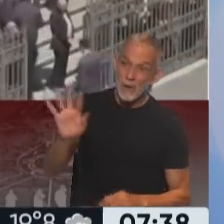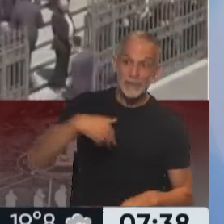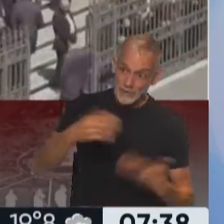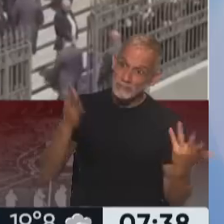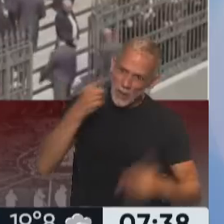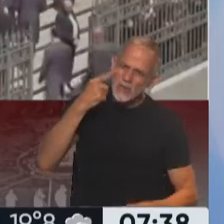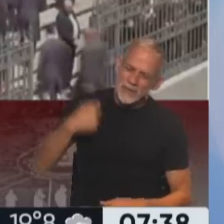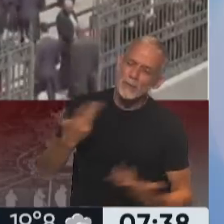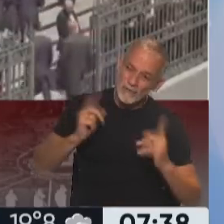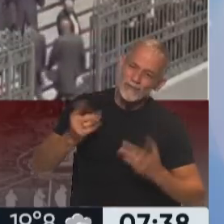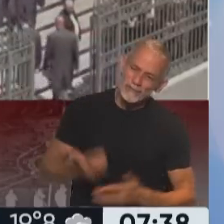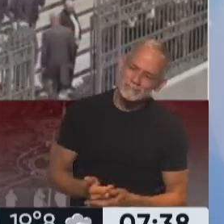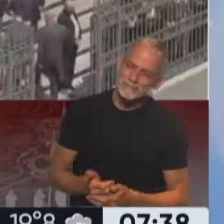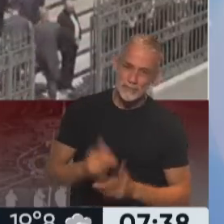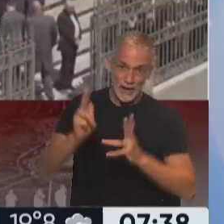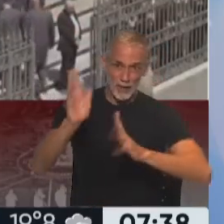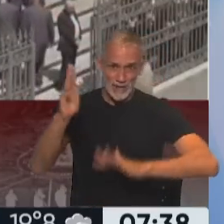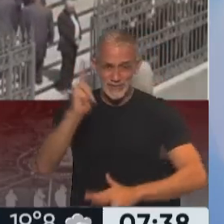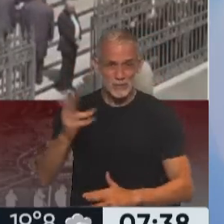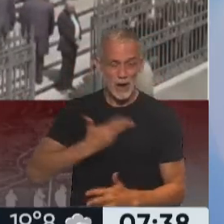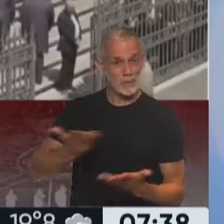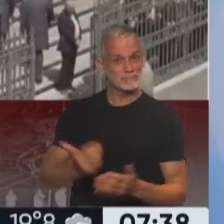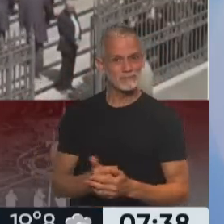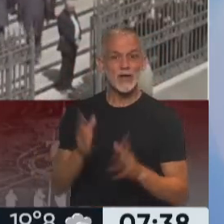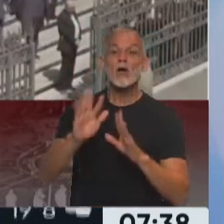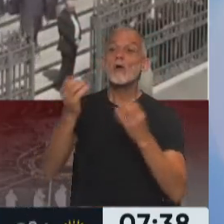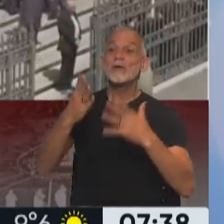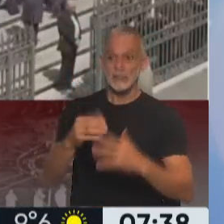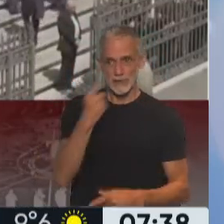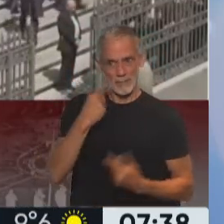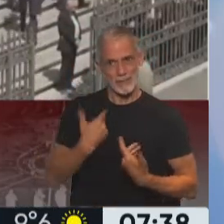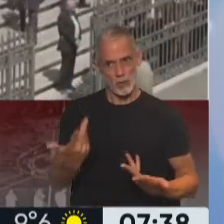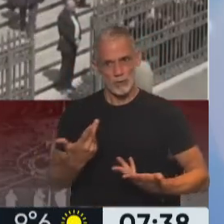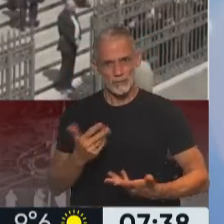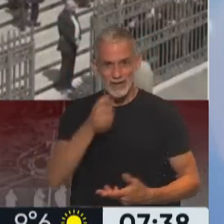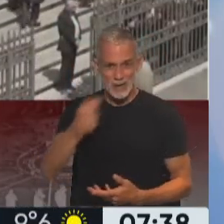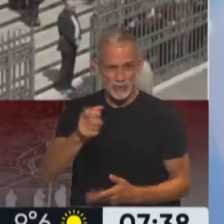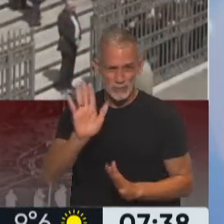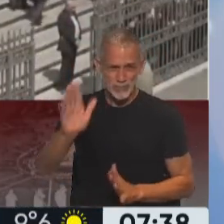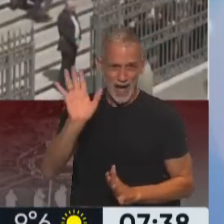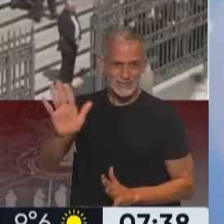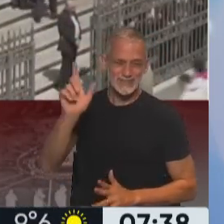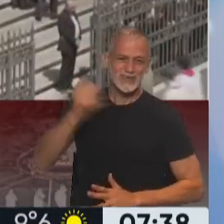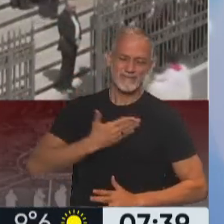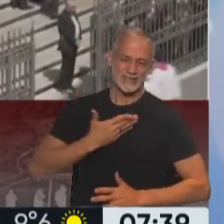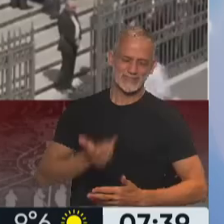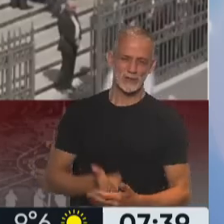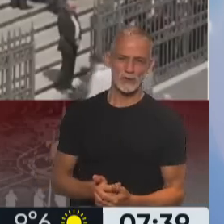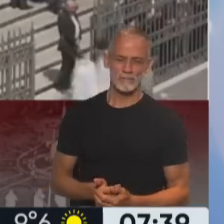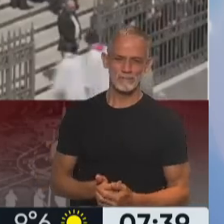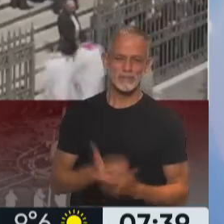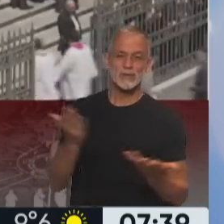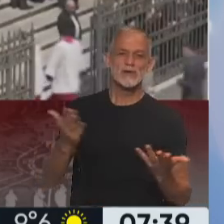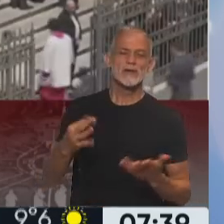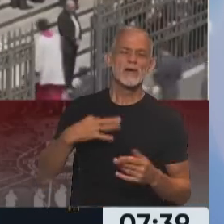vivo. Mira, Eso lo decía cuando me ¿cómo estás? Vivo. Esa es claro. la respuesta típica de Francisco. Nadie tiene la